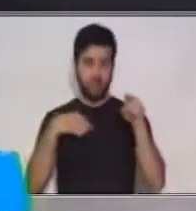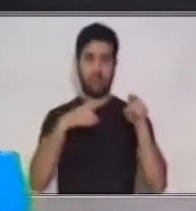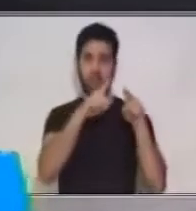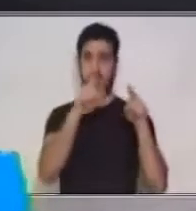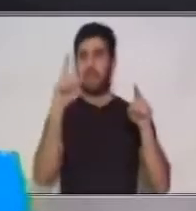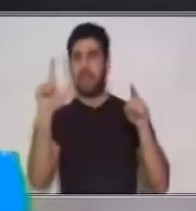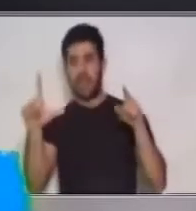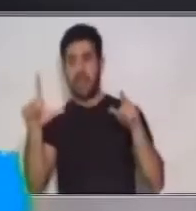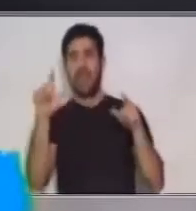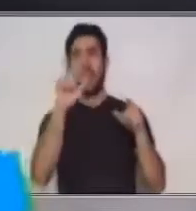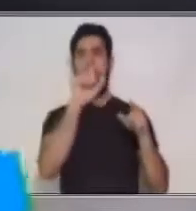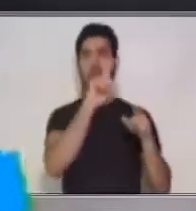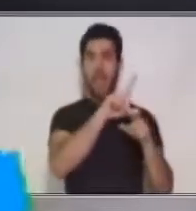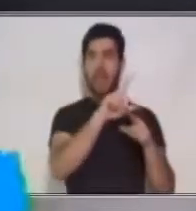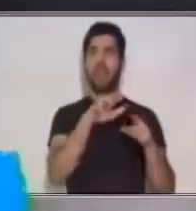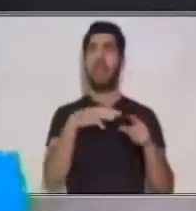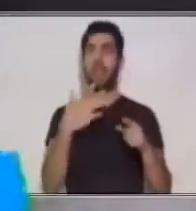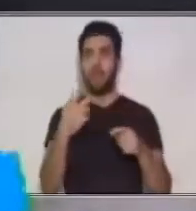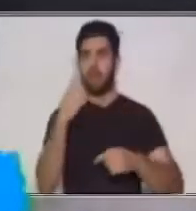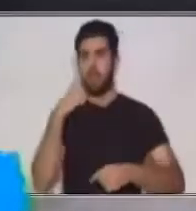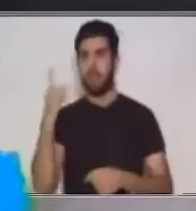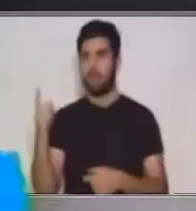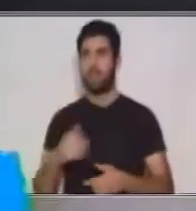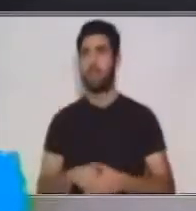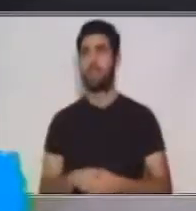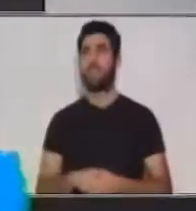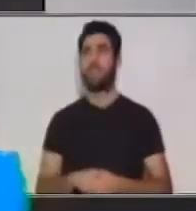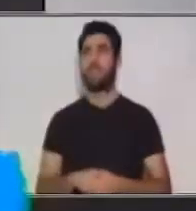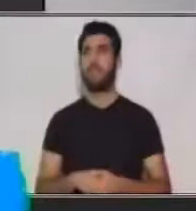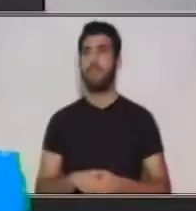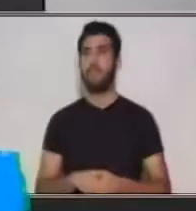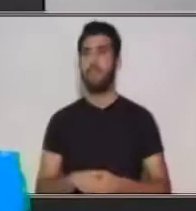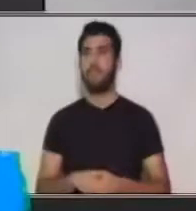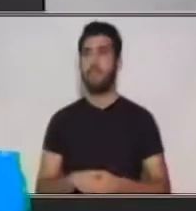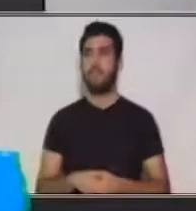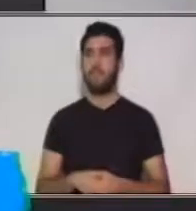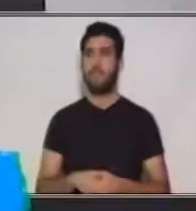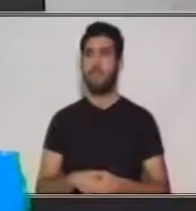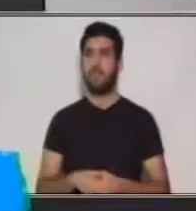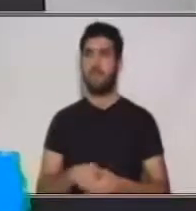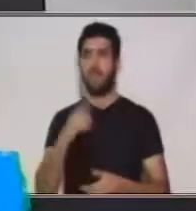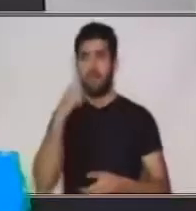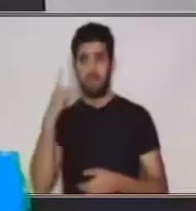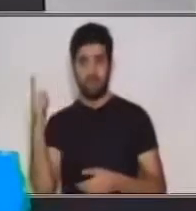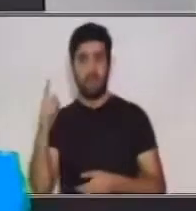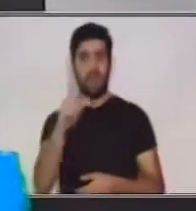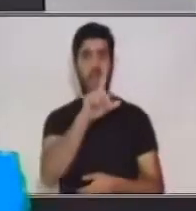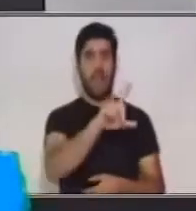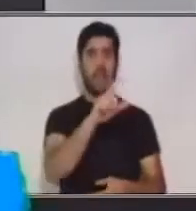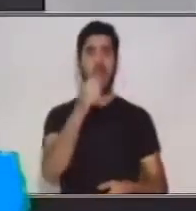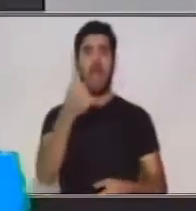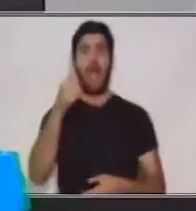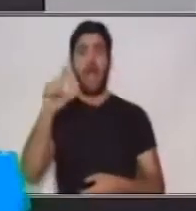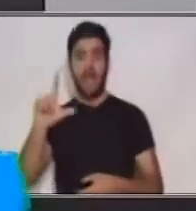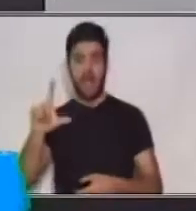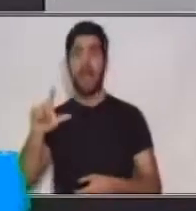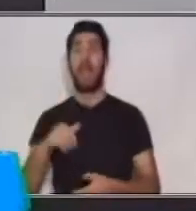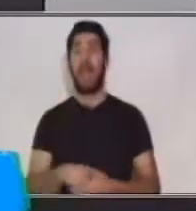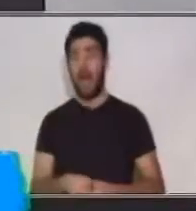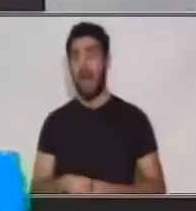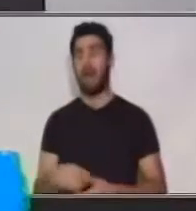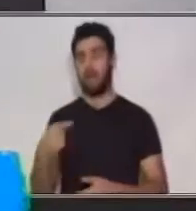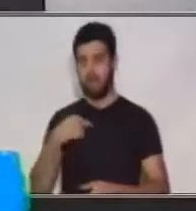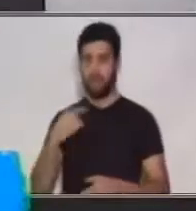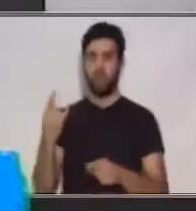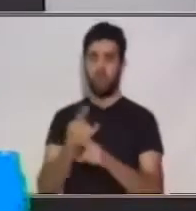entonces yo voy a utilizar el postulado lado, ángulo, lado. Y también